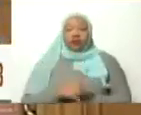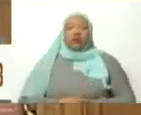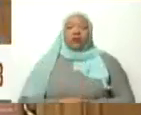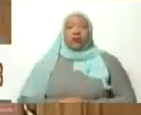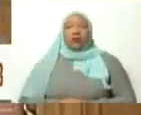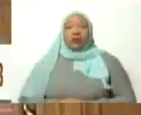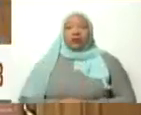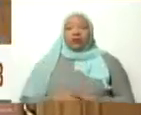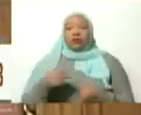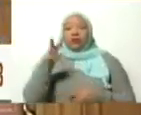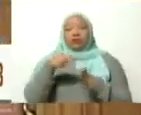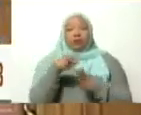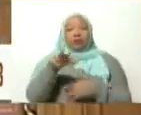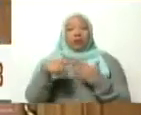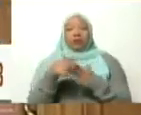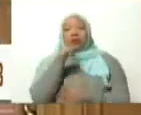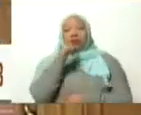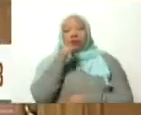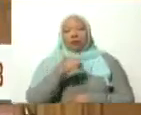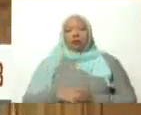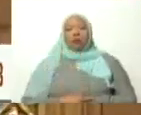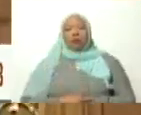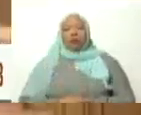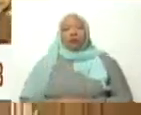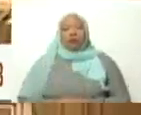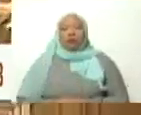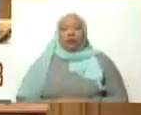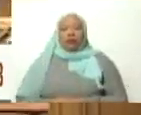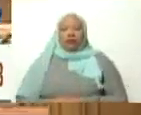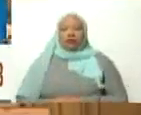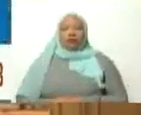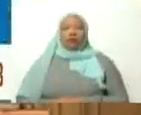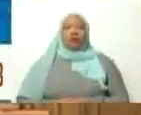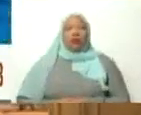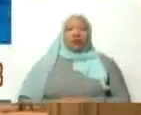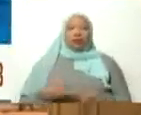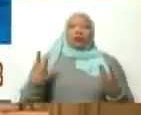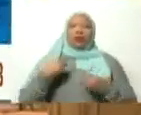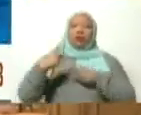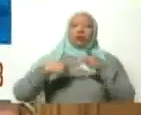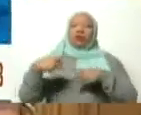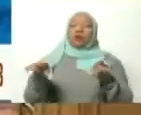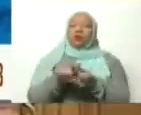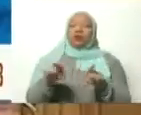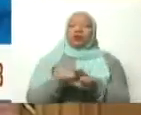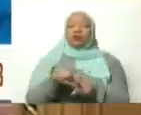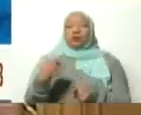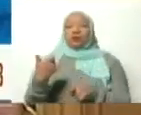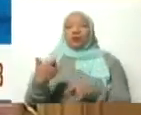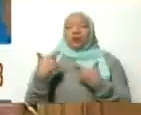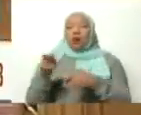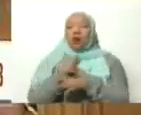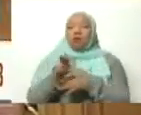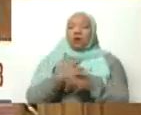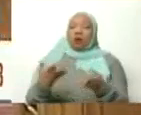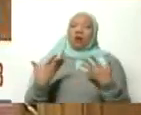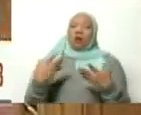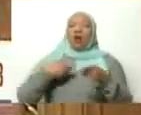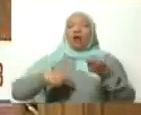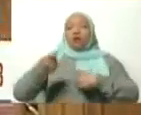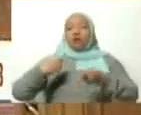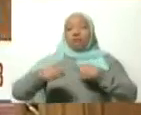año 2023. El mundo hoy muestra un proceso de desaceleración